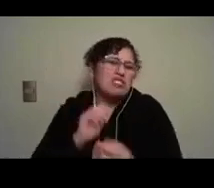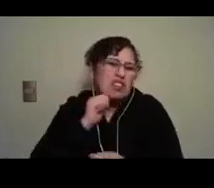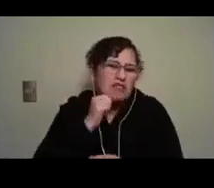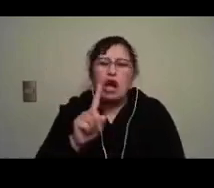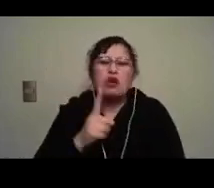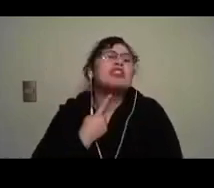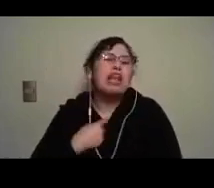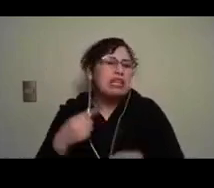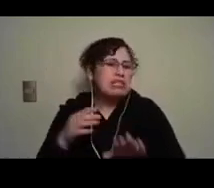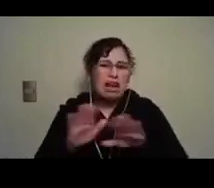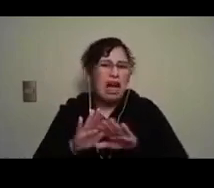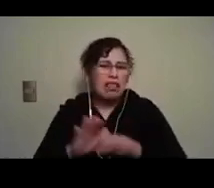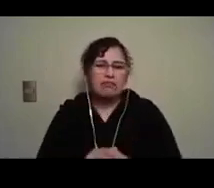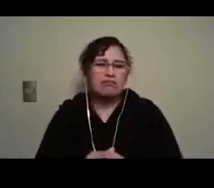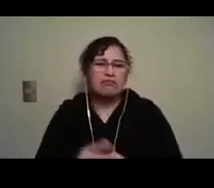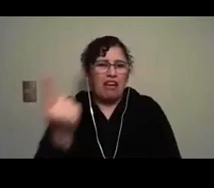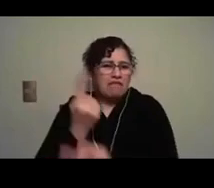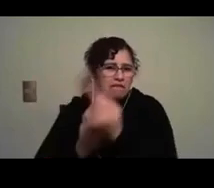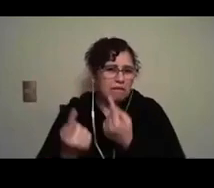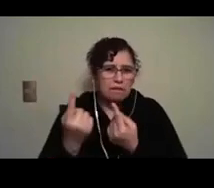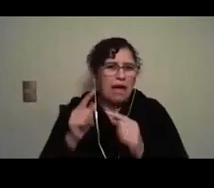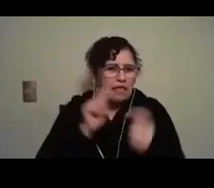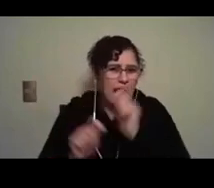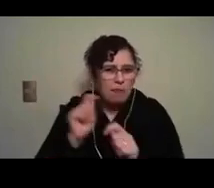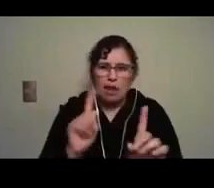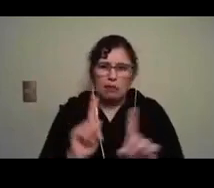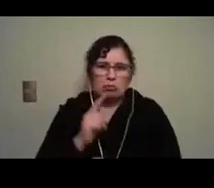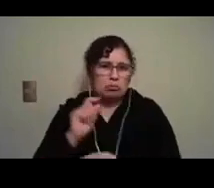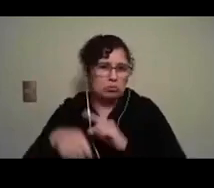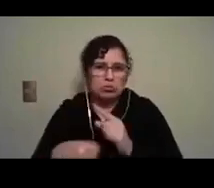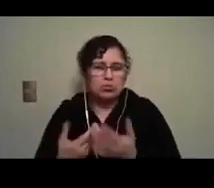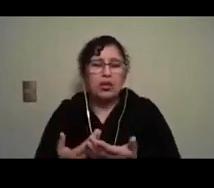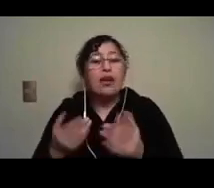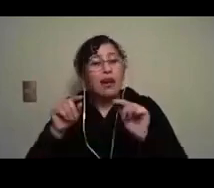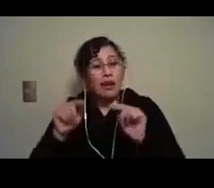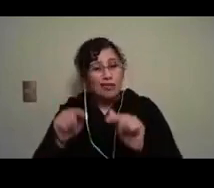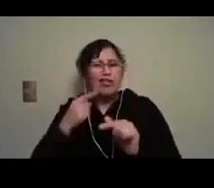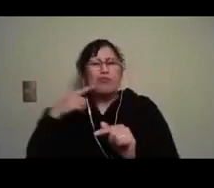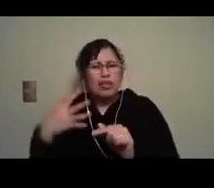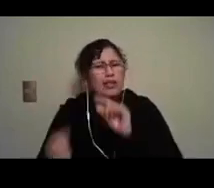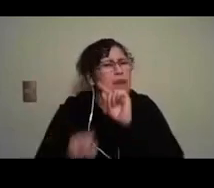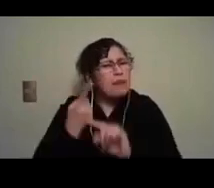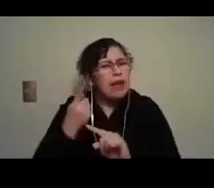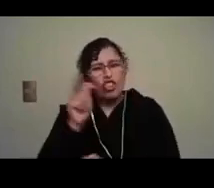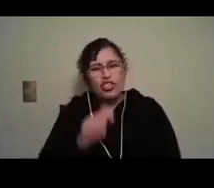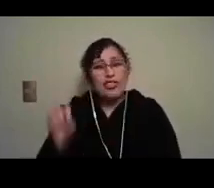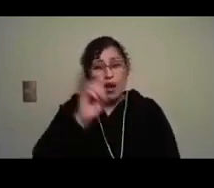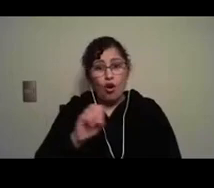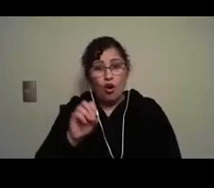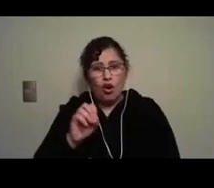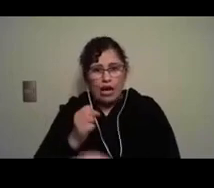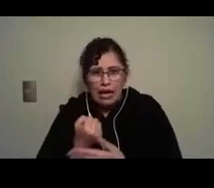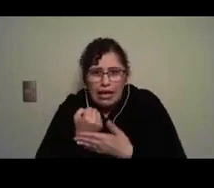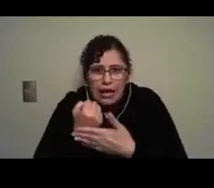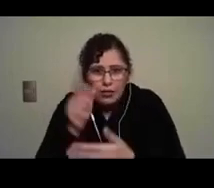bueno, primero establecer un buen vínculo terapéutico con el usuario para comenzar a remotivar para acceder a los